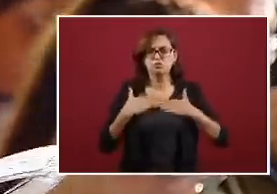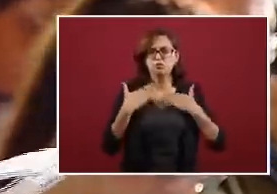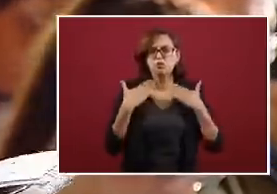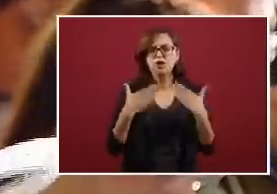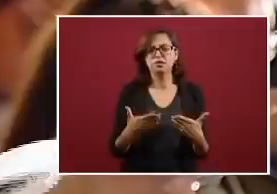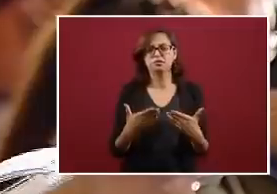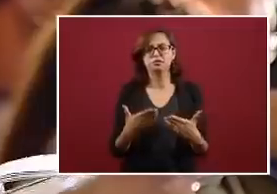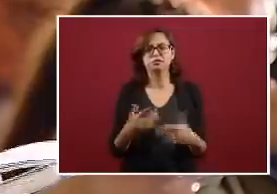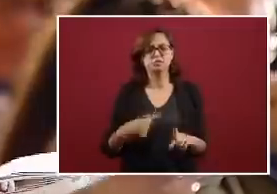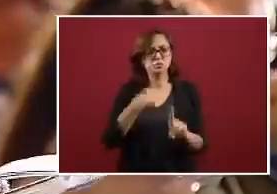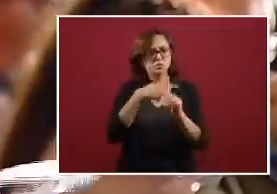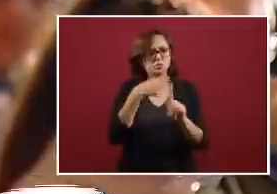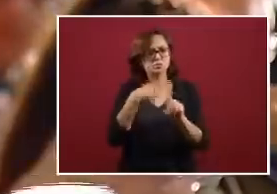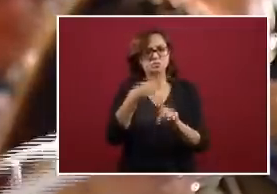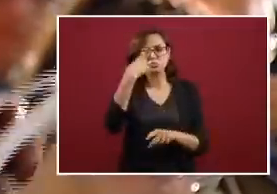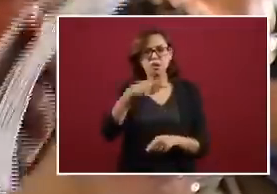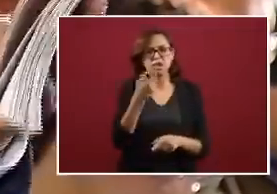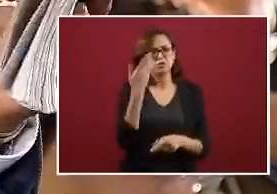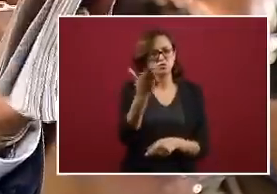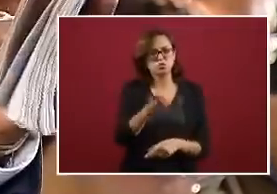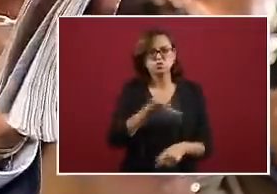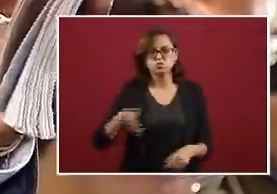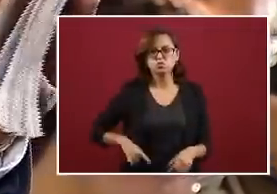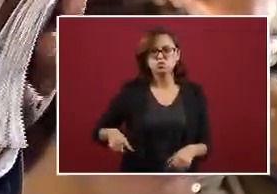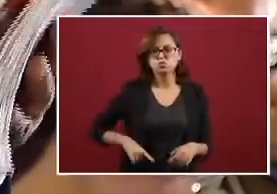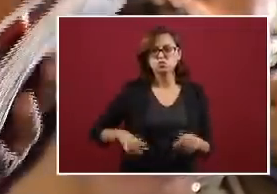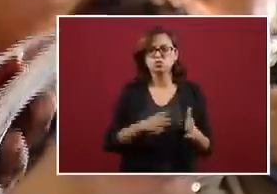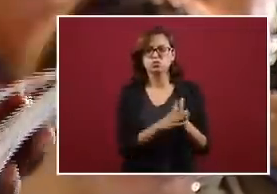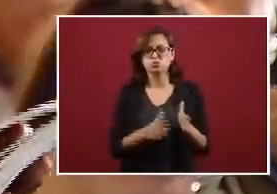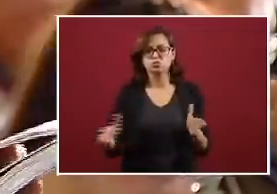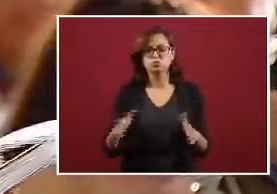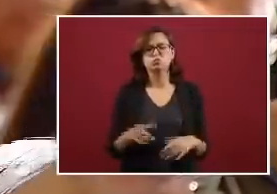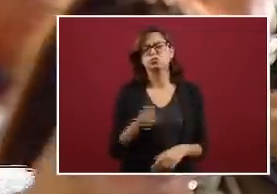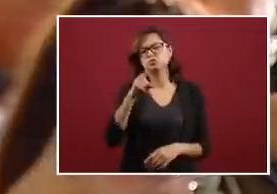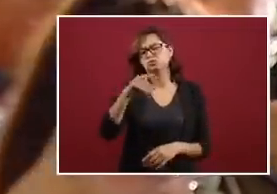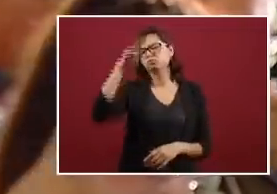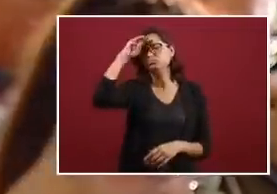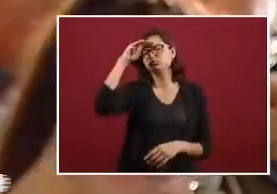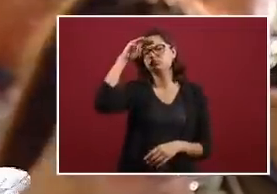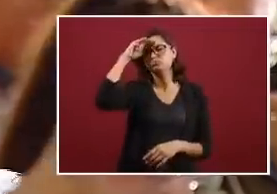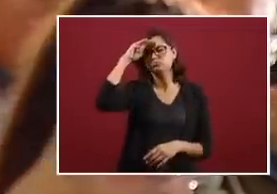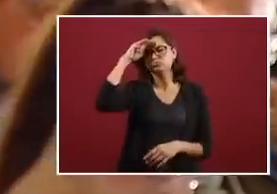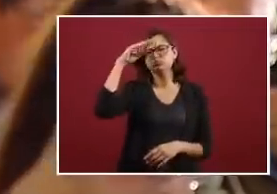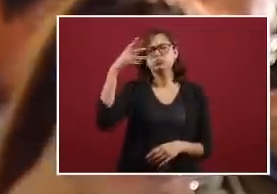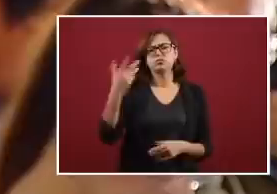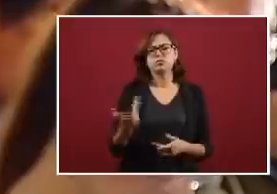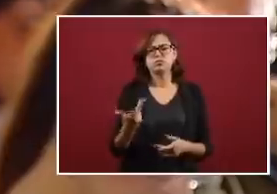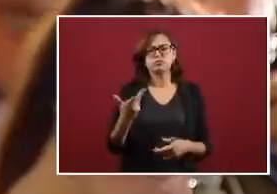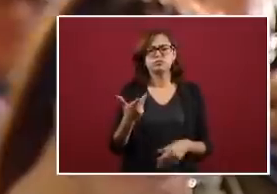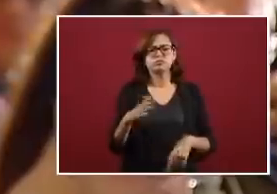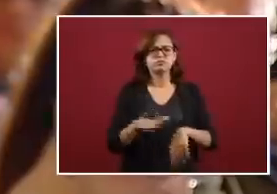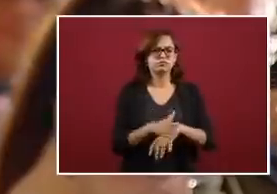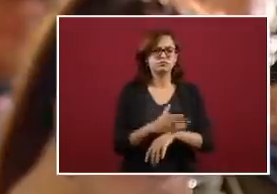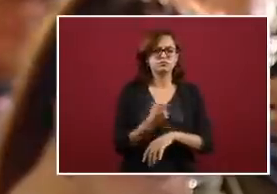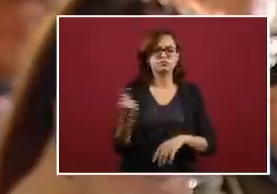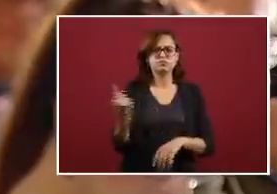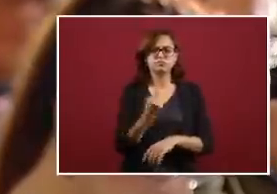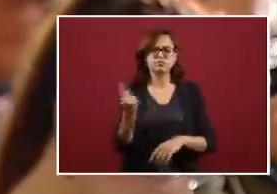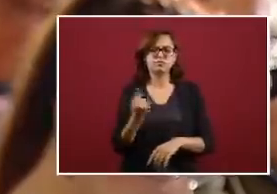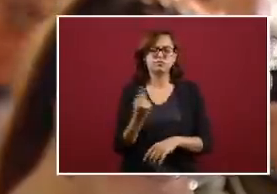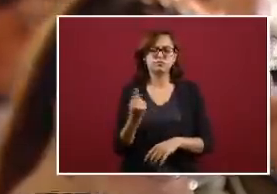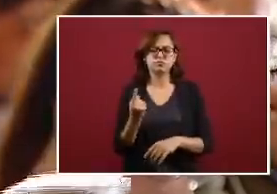muy positivas para su administración, considero yo. ¿Estima usted el por qué se den